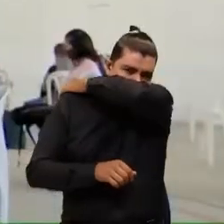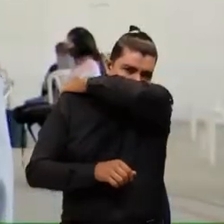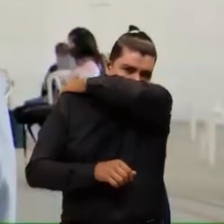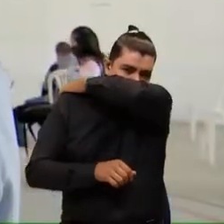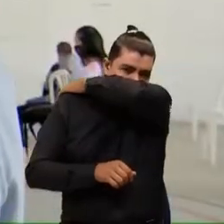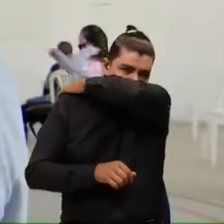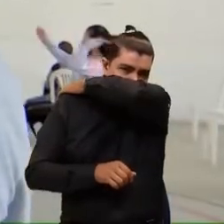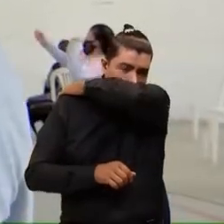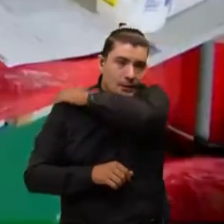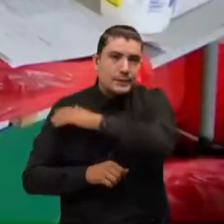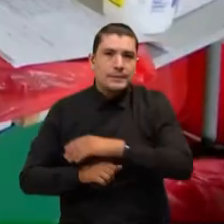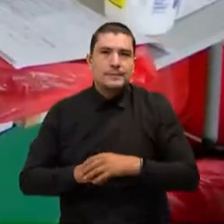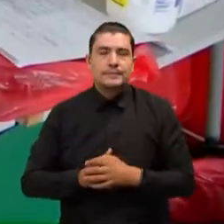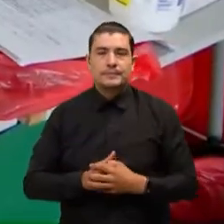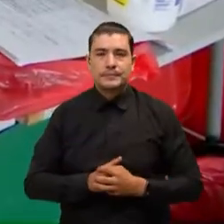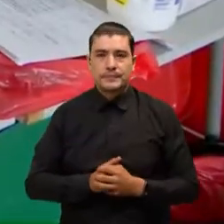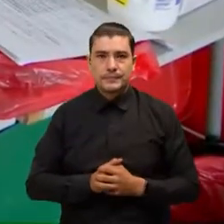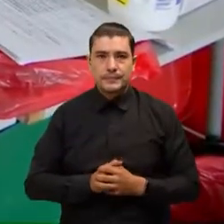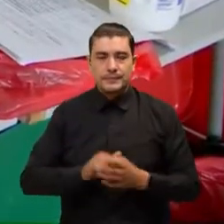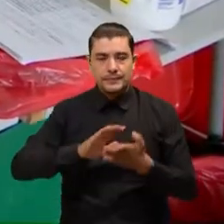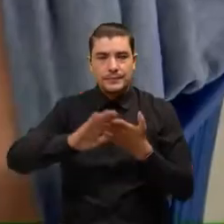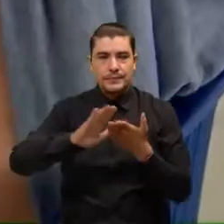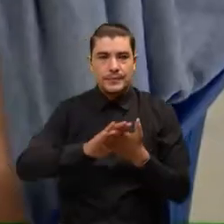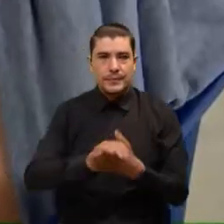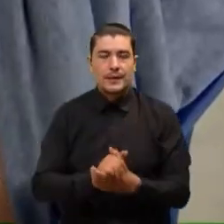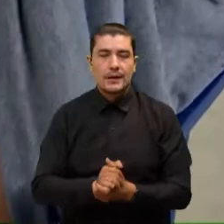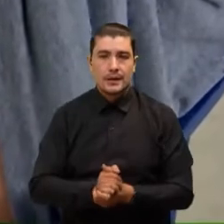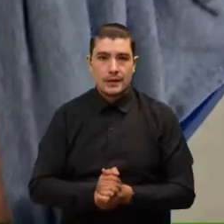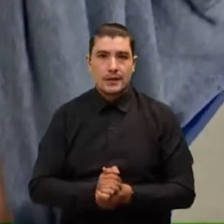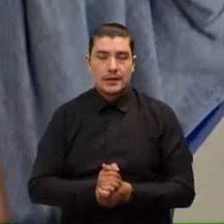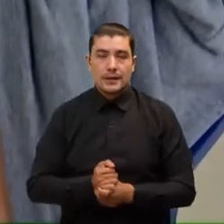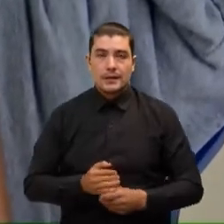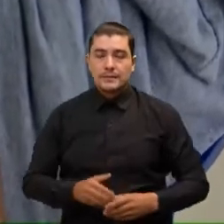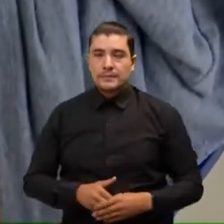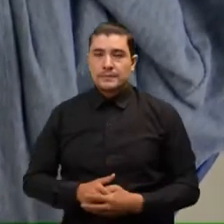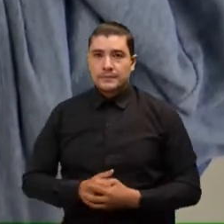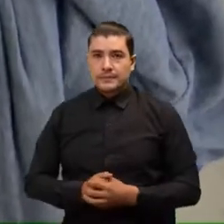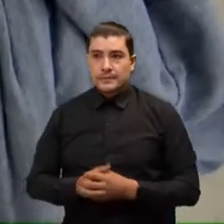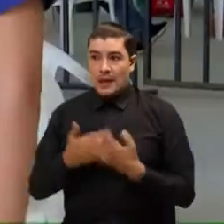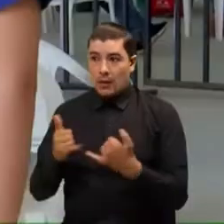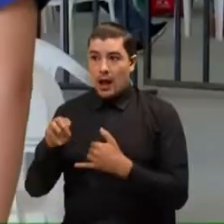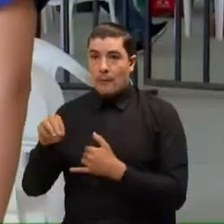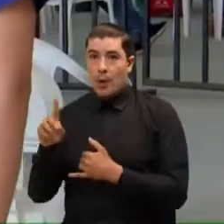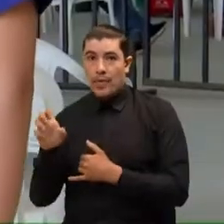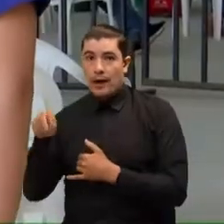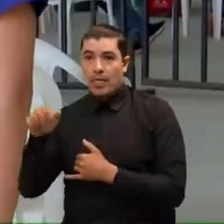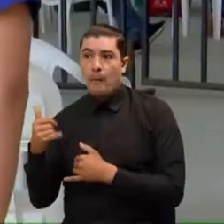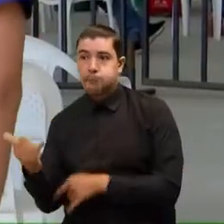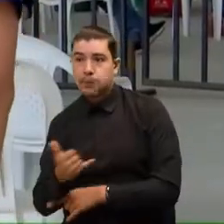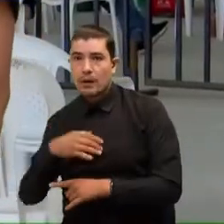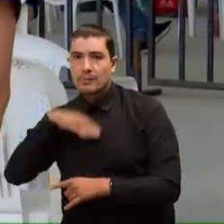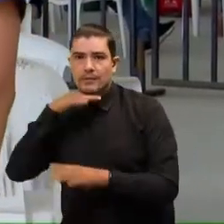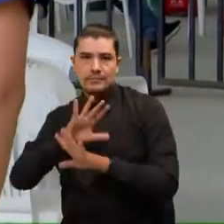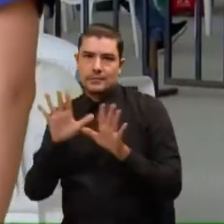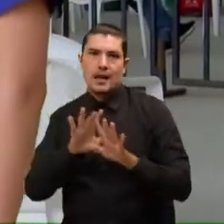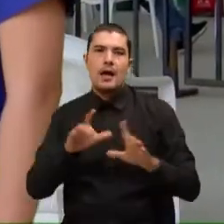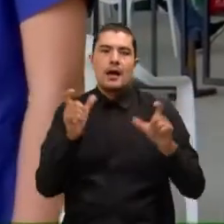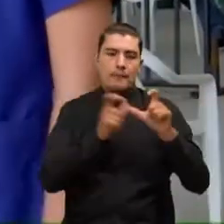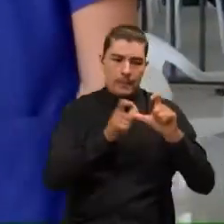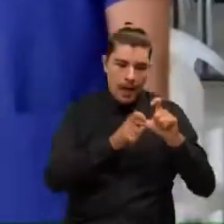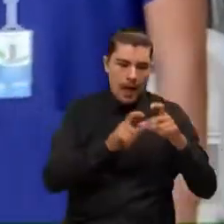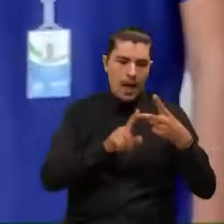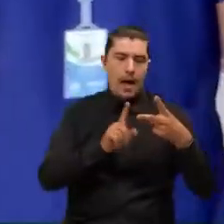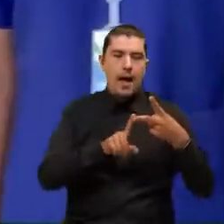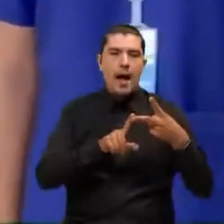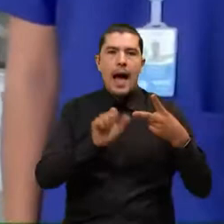Pamplona actualmente no cuenta con segundas dosis de Moderna disponible, pero tenemos segundas dosis de Sinovac, AstraZeneca y Pfizer disponible. Muy bien, pues